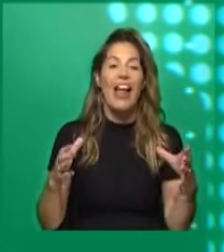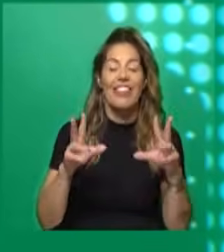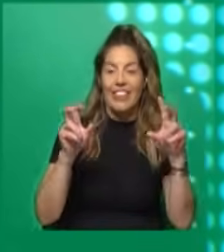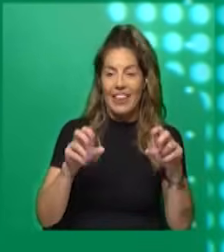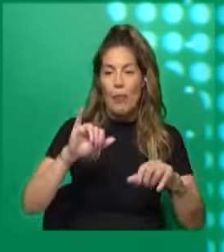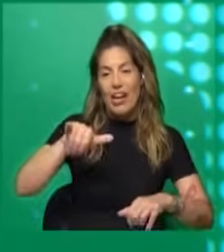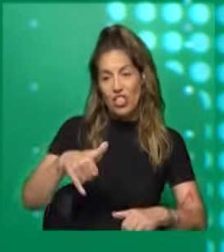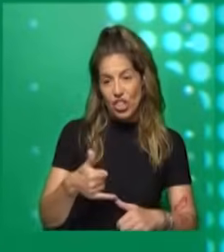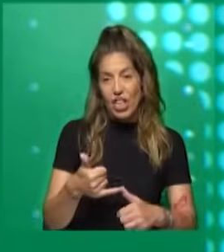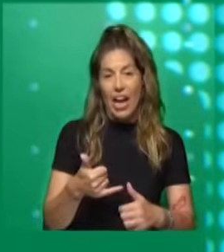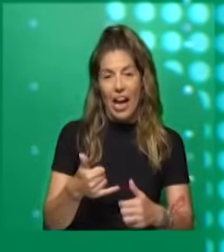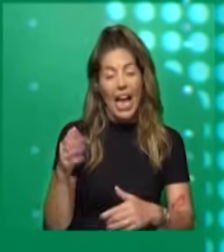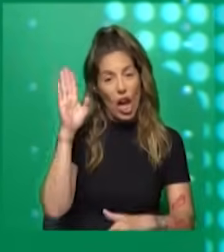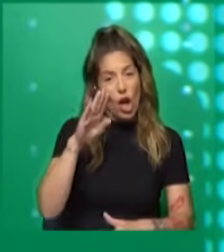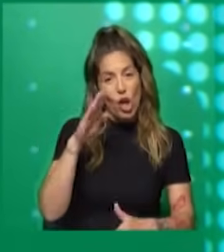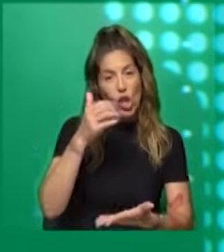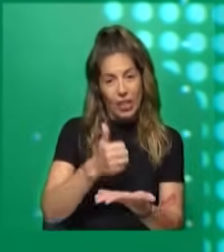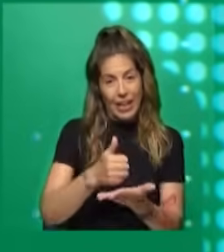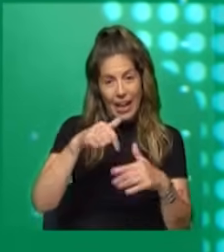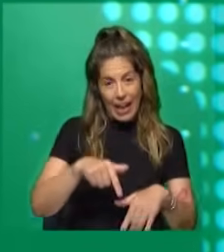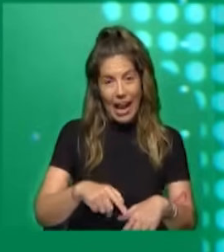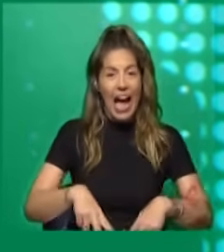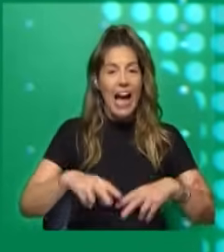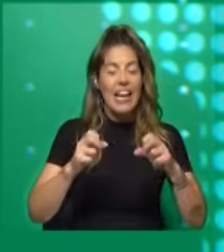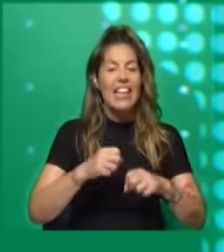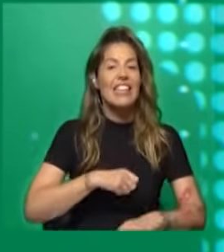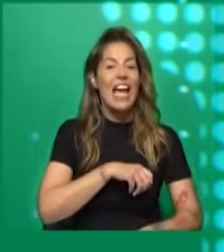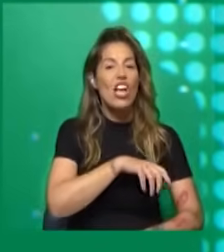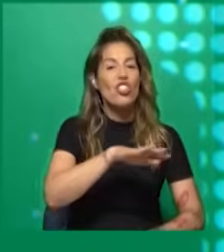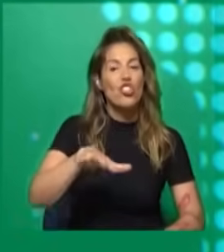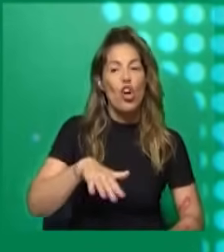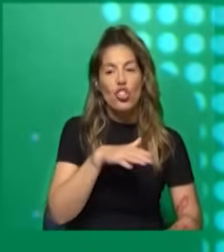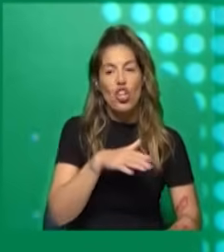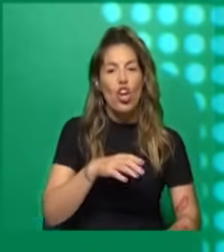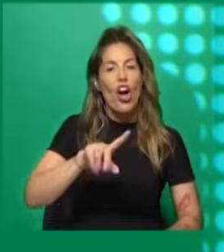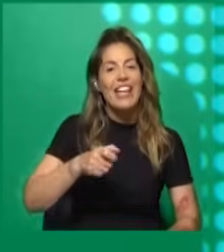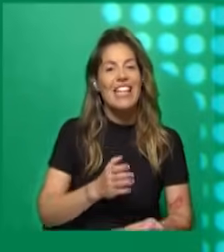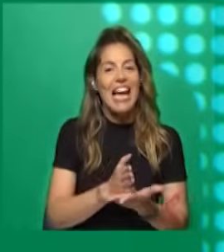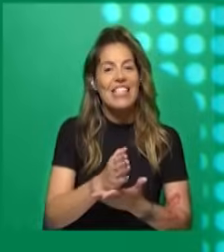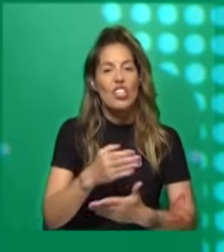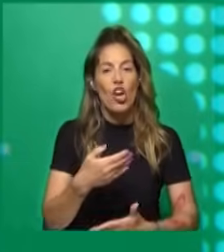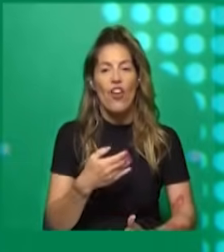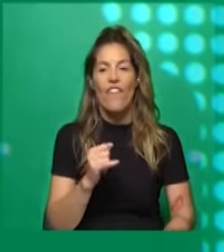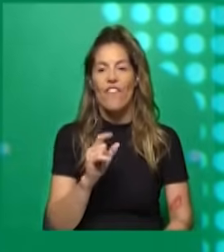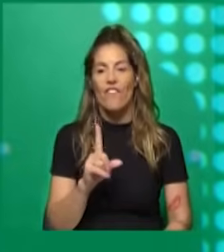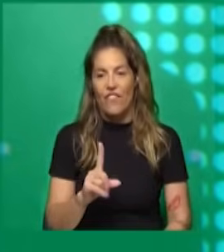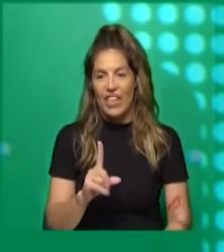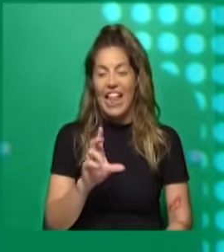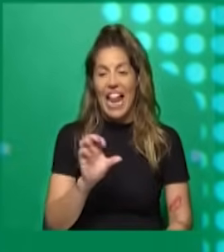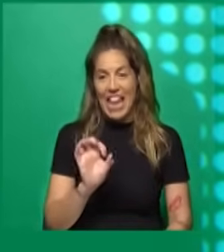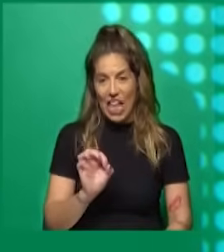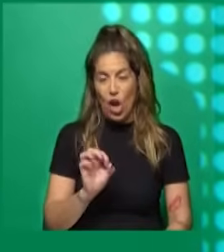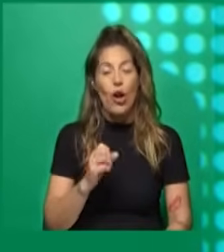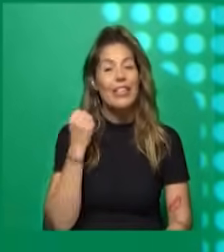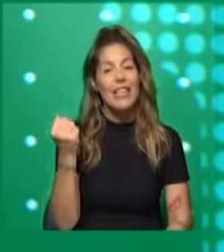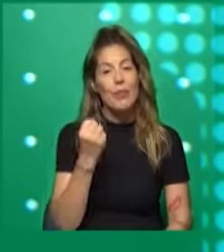hemos tenido el honor de tener en este programa al analista, sociólogo y ex asesor del BID, Leo Harari, y nos parecía, bueno, muy importante que